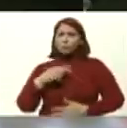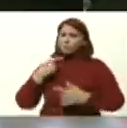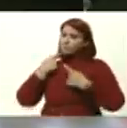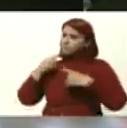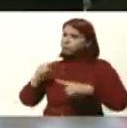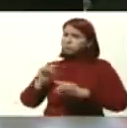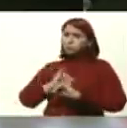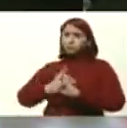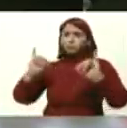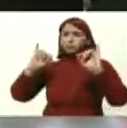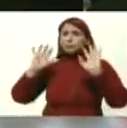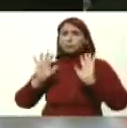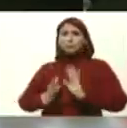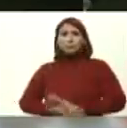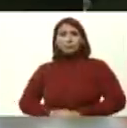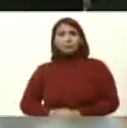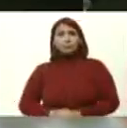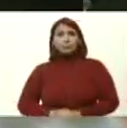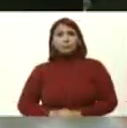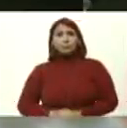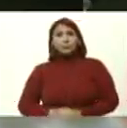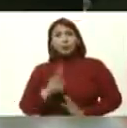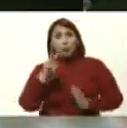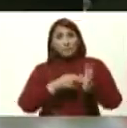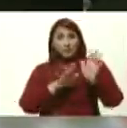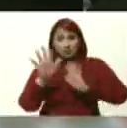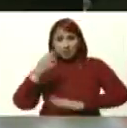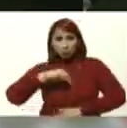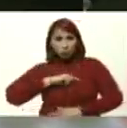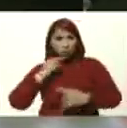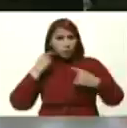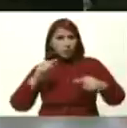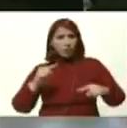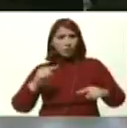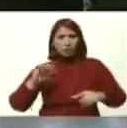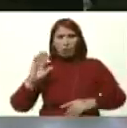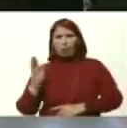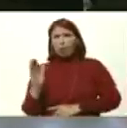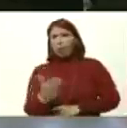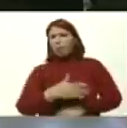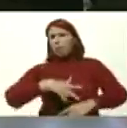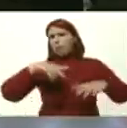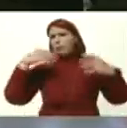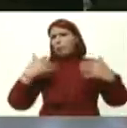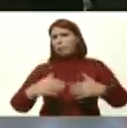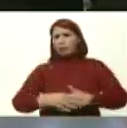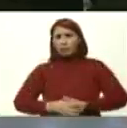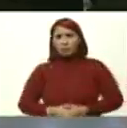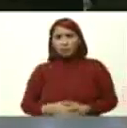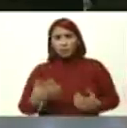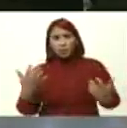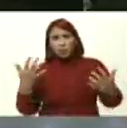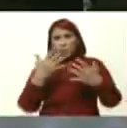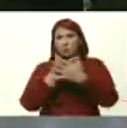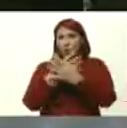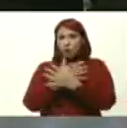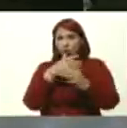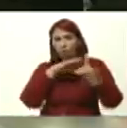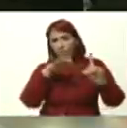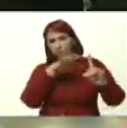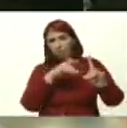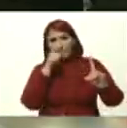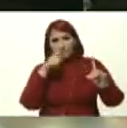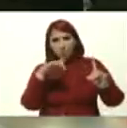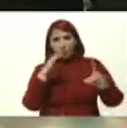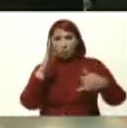Punto. Y en el 2015 perdimos por una pela, nos dieron una pela, confundieron al pueblo con